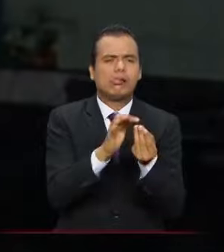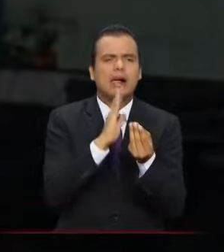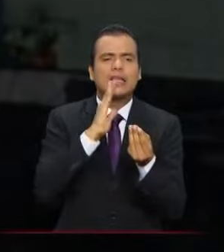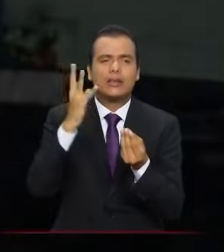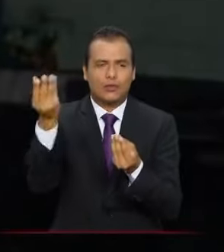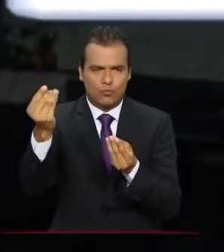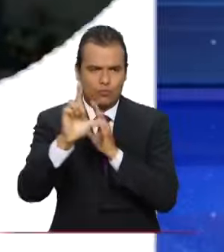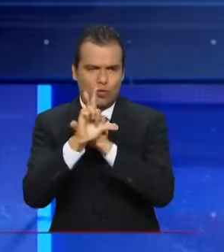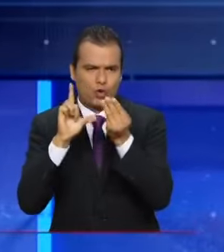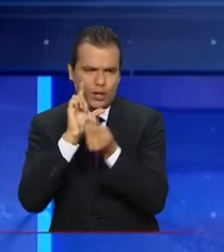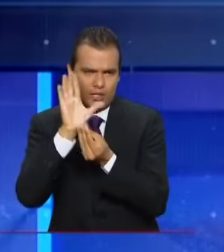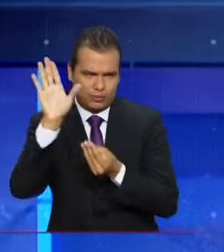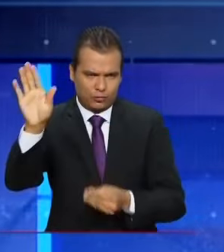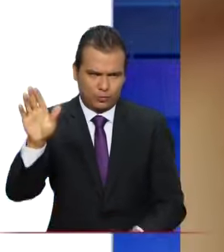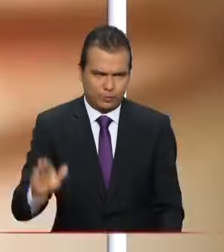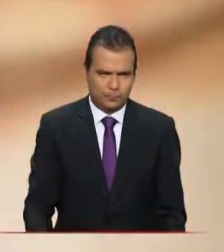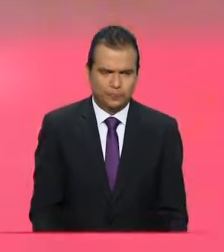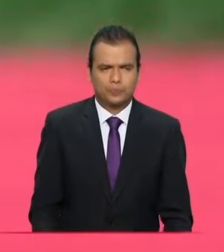civil.